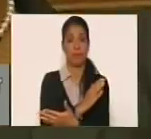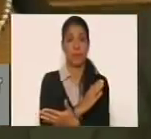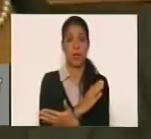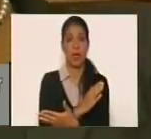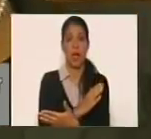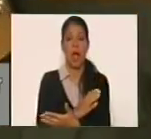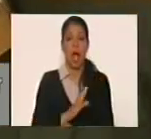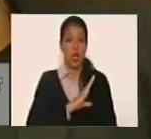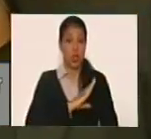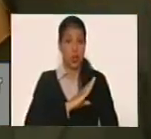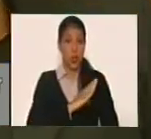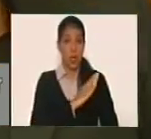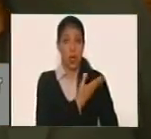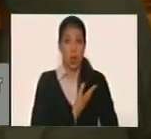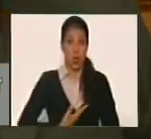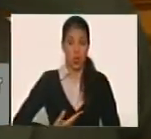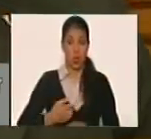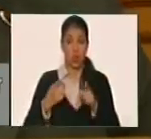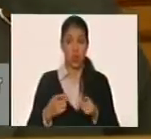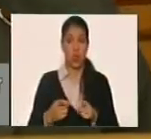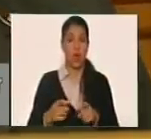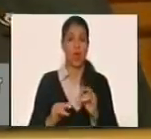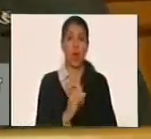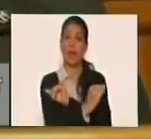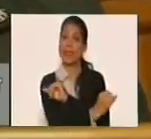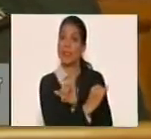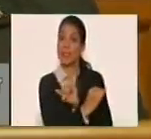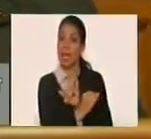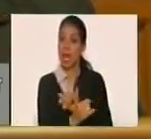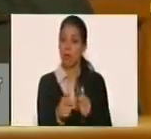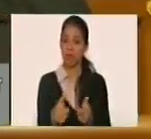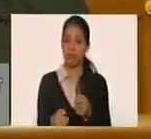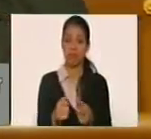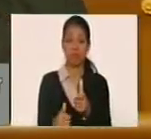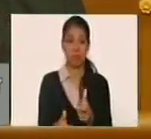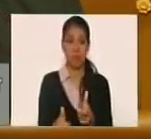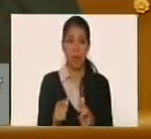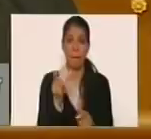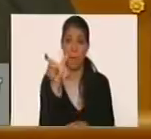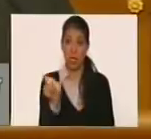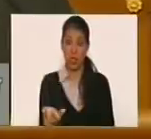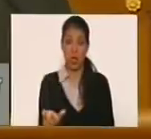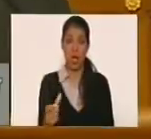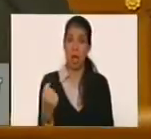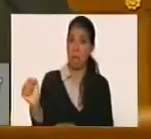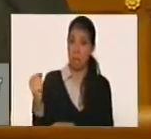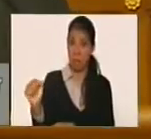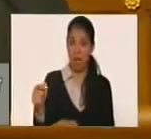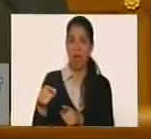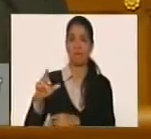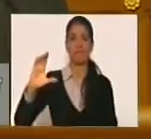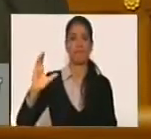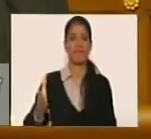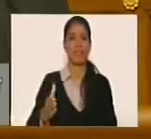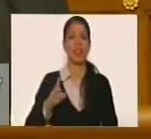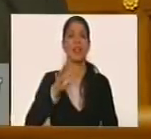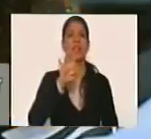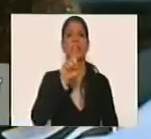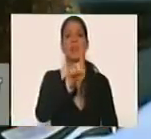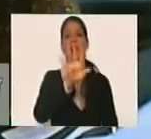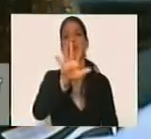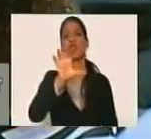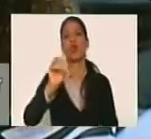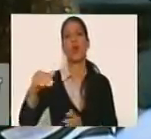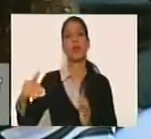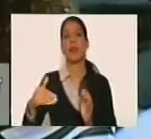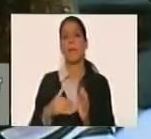persona jurídica responsable de la misma será sancionada con multa desde 150.000 a